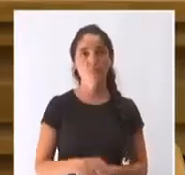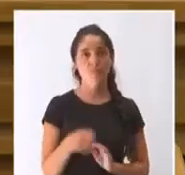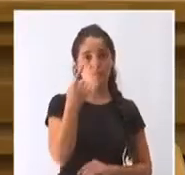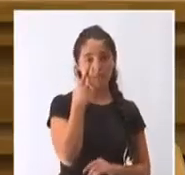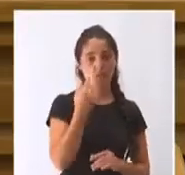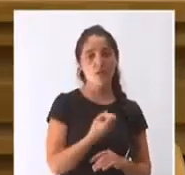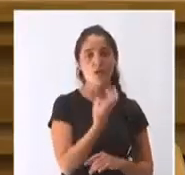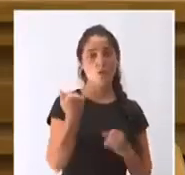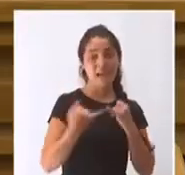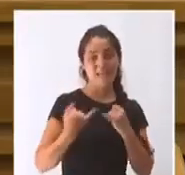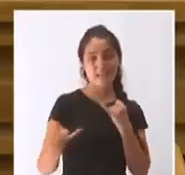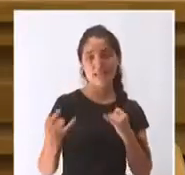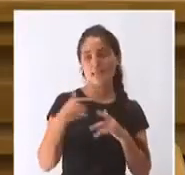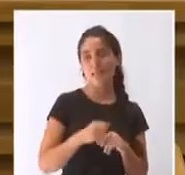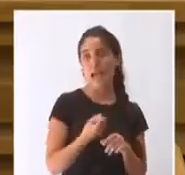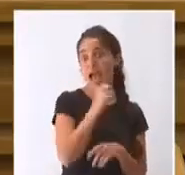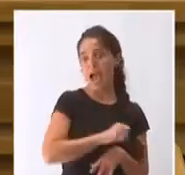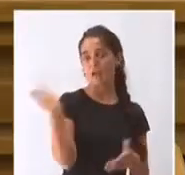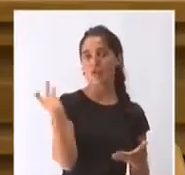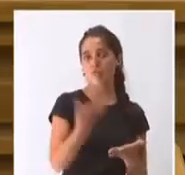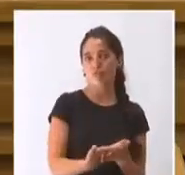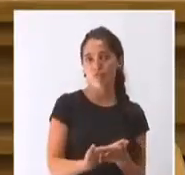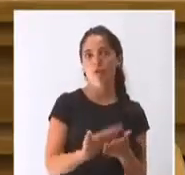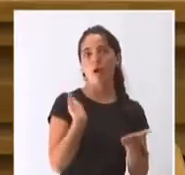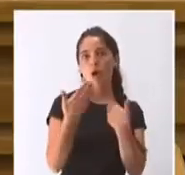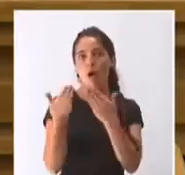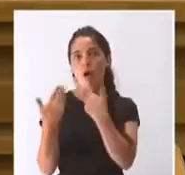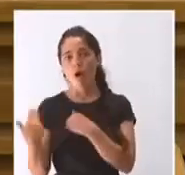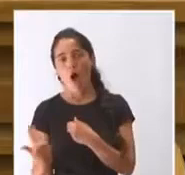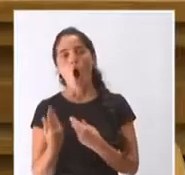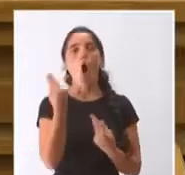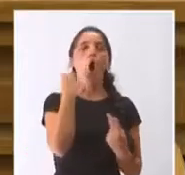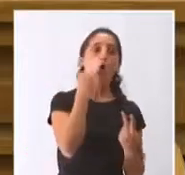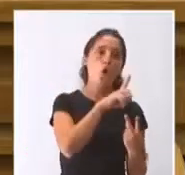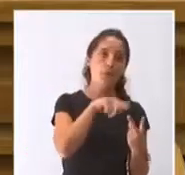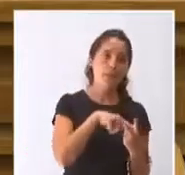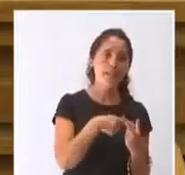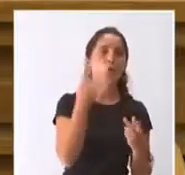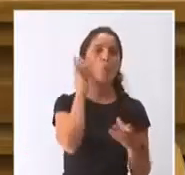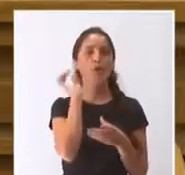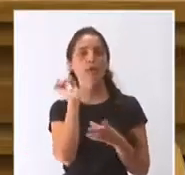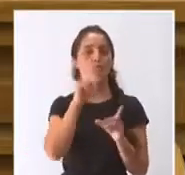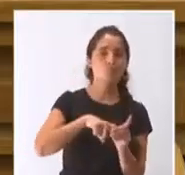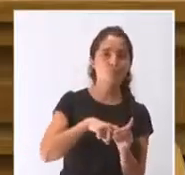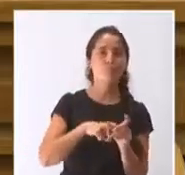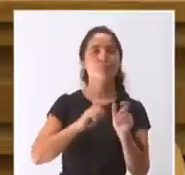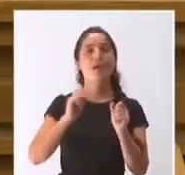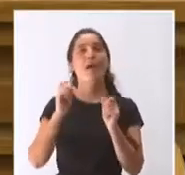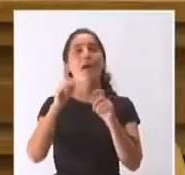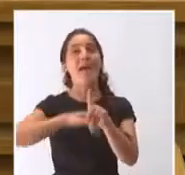alguna dado mucho que hablar jóvenes la incorporación de mujeres e incluso la ecológica